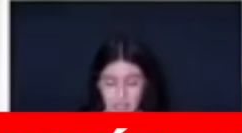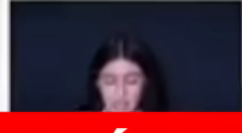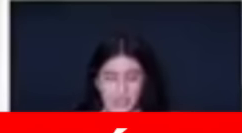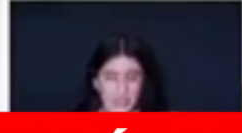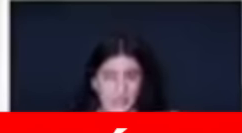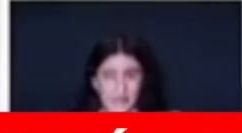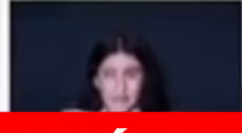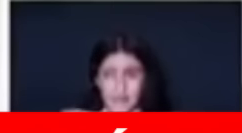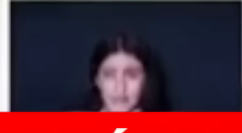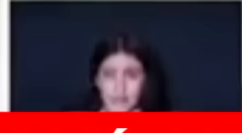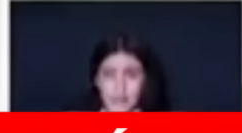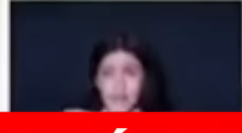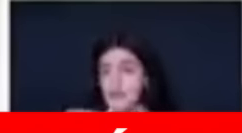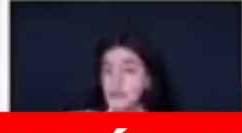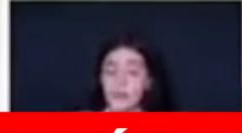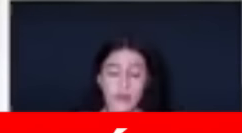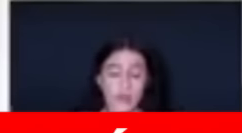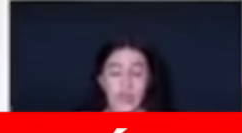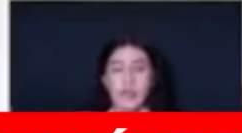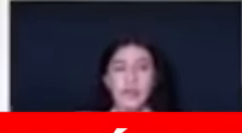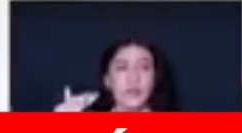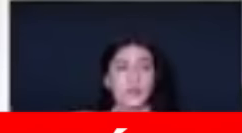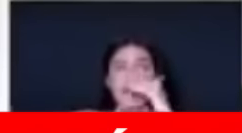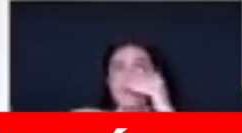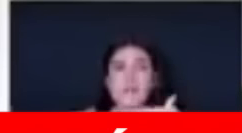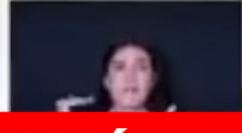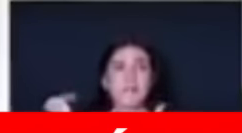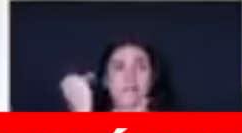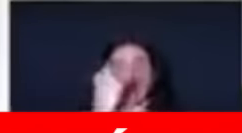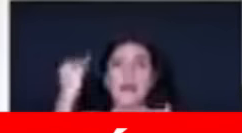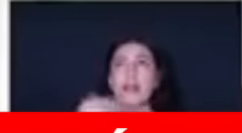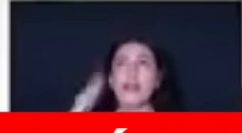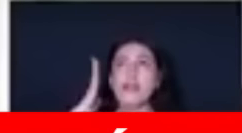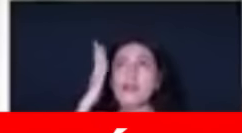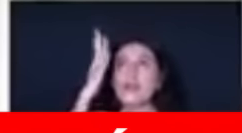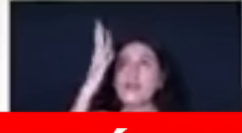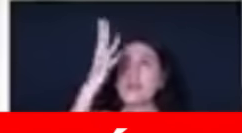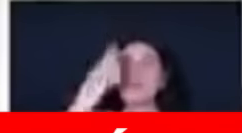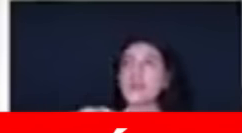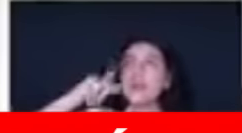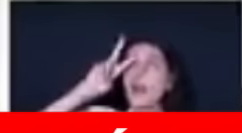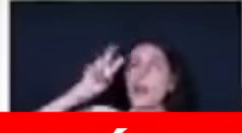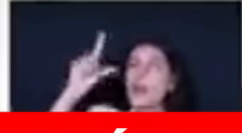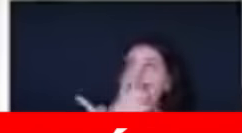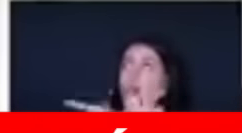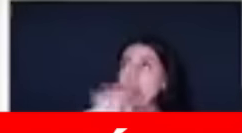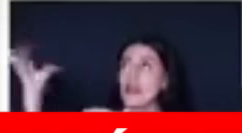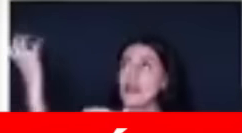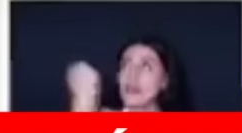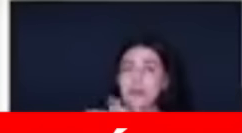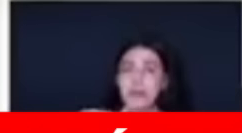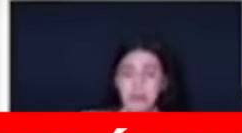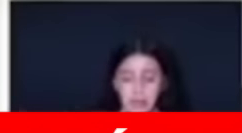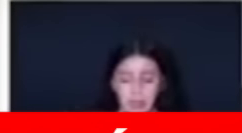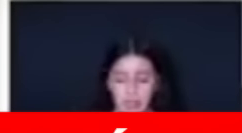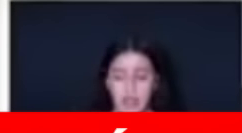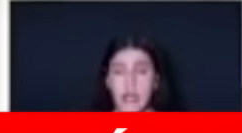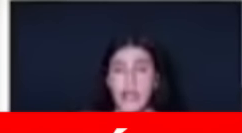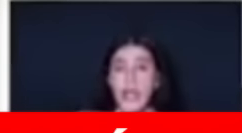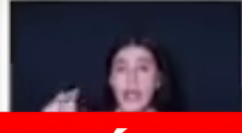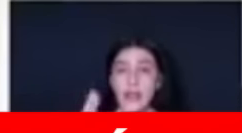luchar por el supremo e invencible anhelo de libertad. En el